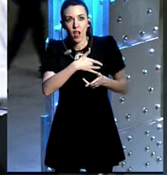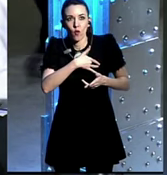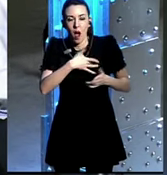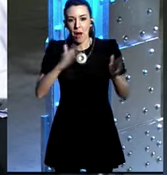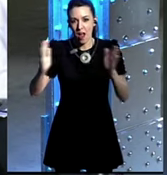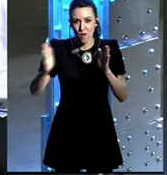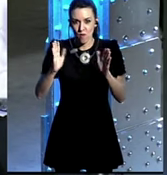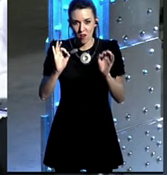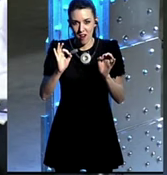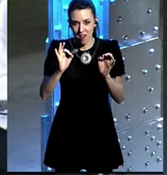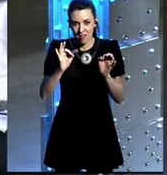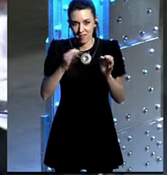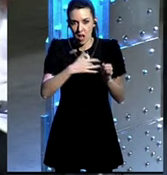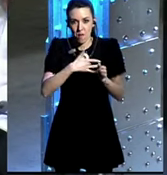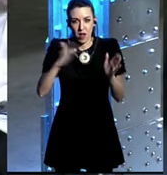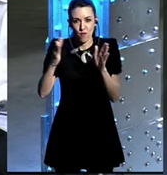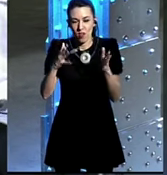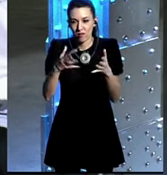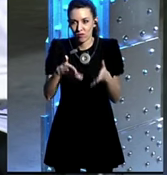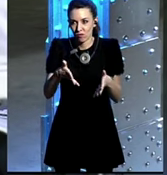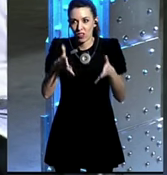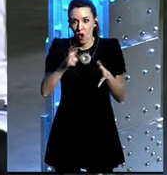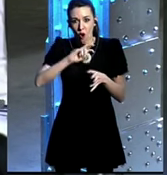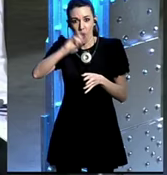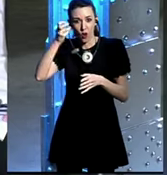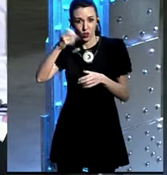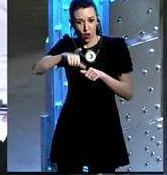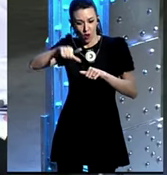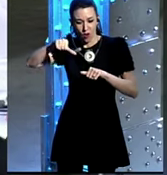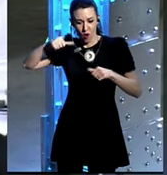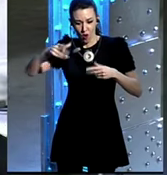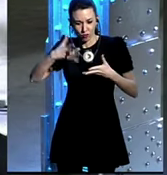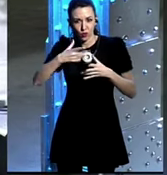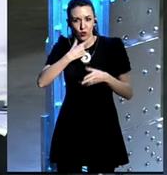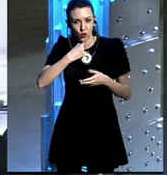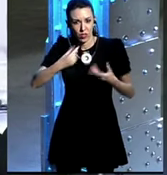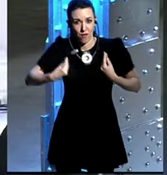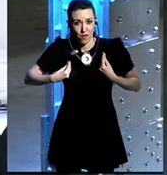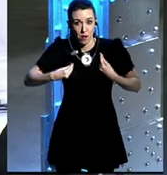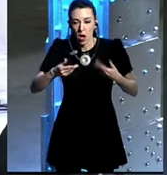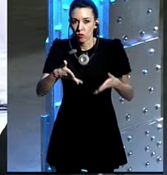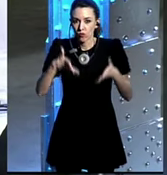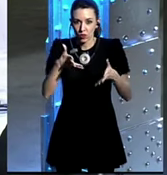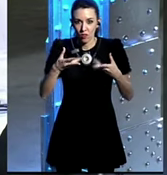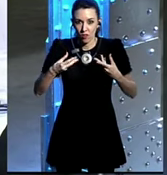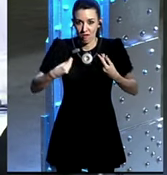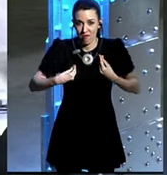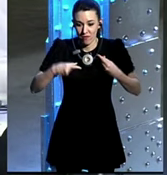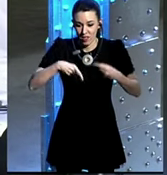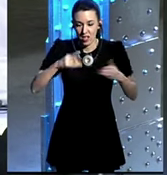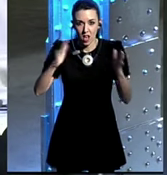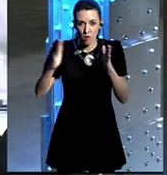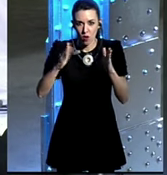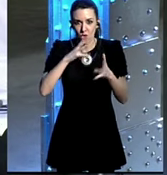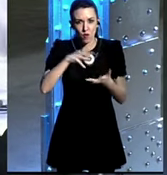época y le encantaría haber vivido en otros periodos de tiempo, pero que le encanta estar aquí, con